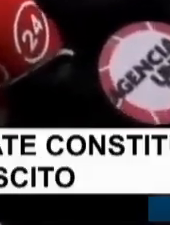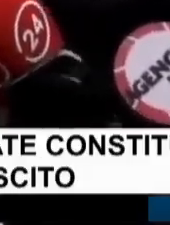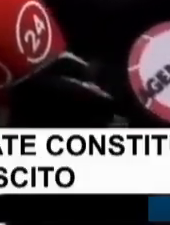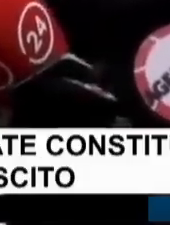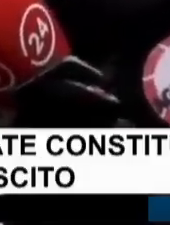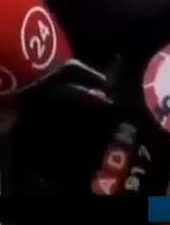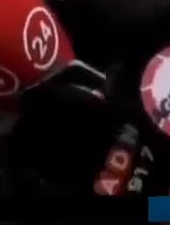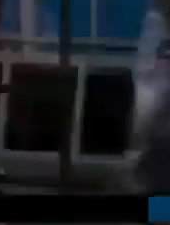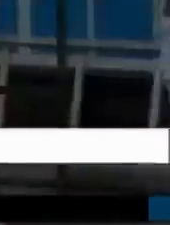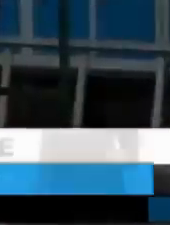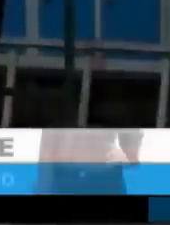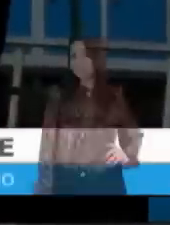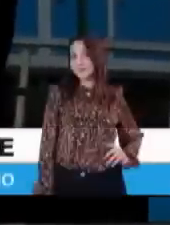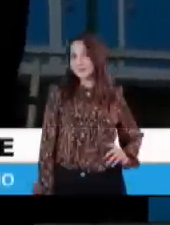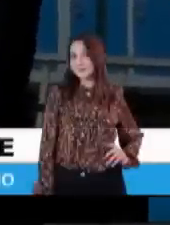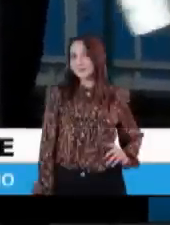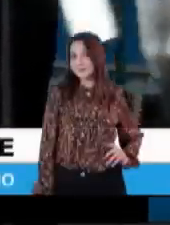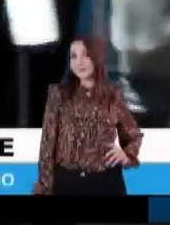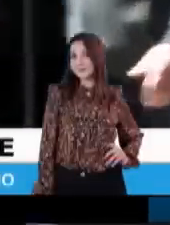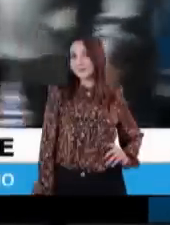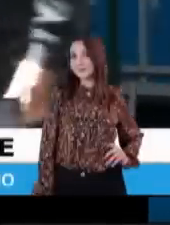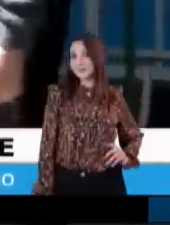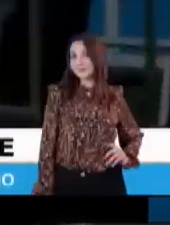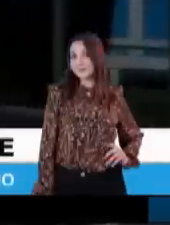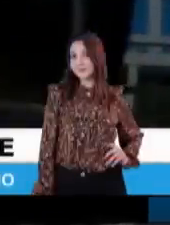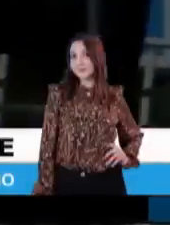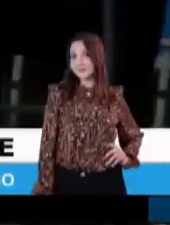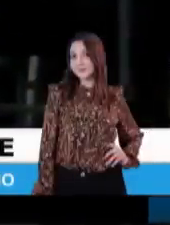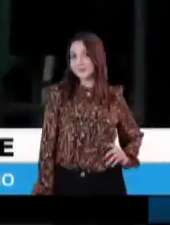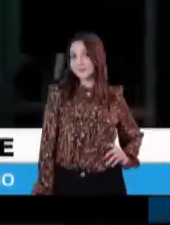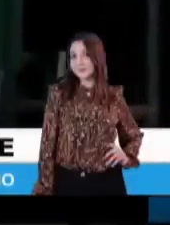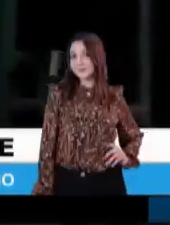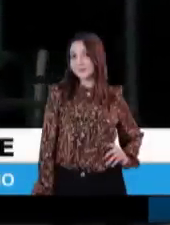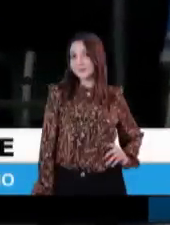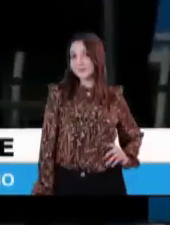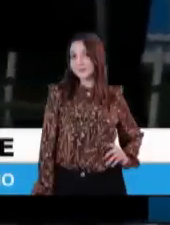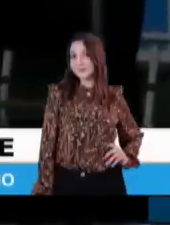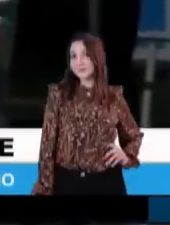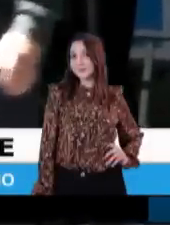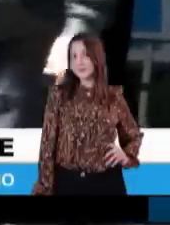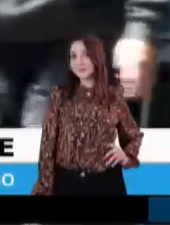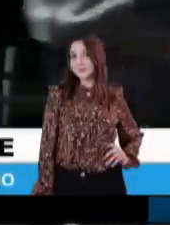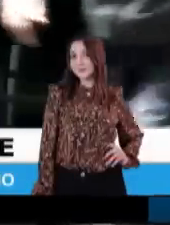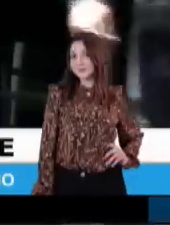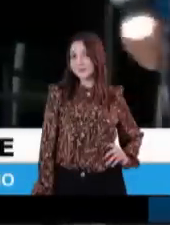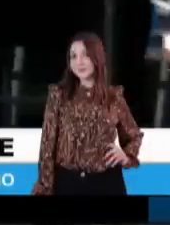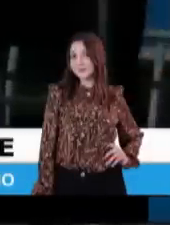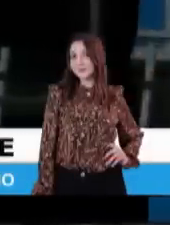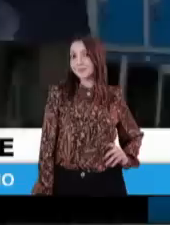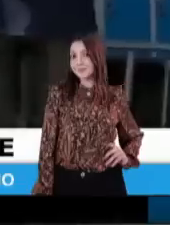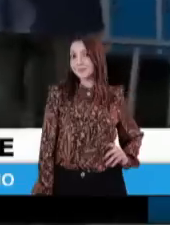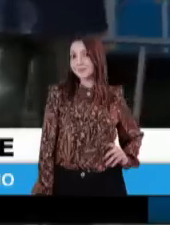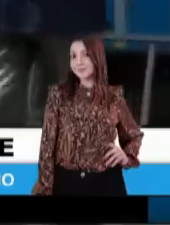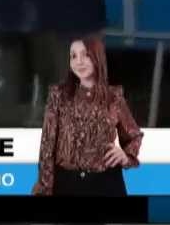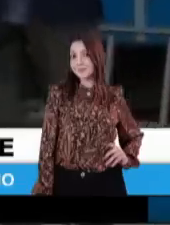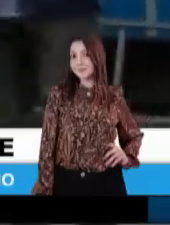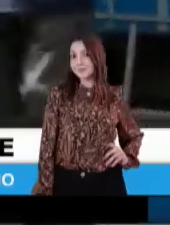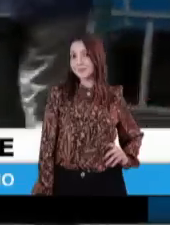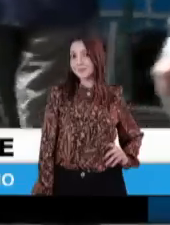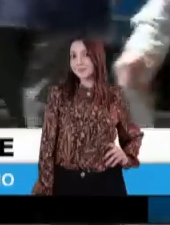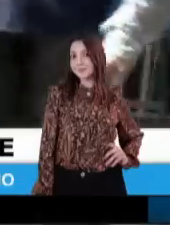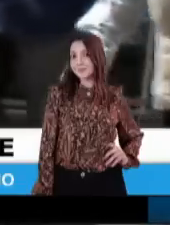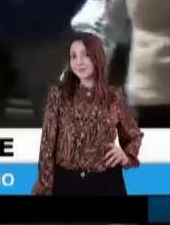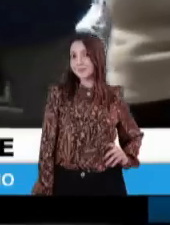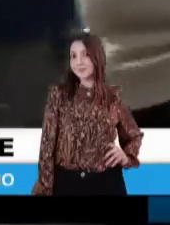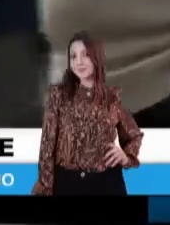aún proveniendo de quien viene, dice ahí el presidente de la República, Gabriel Boric. Conversamos también con otras figuras